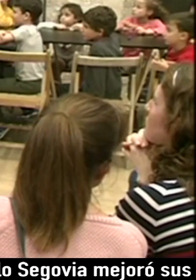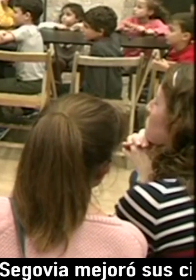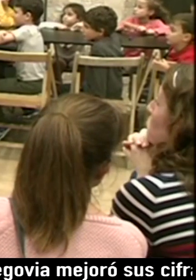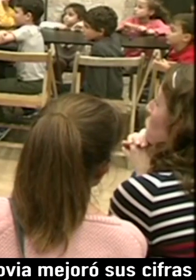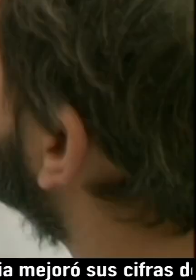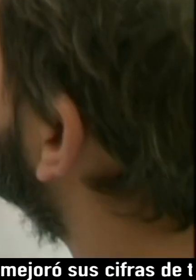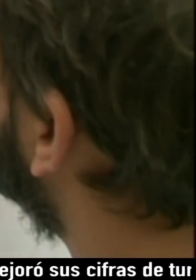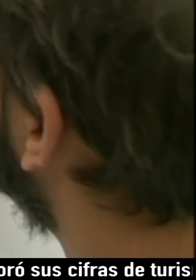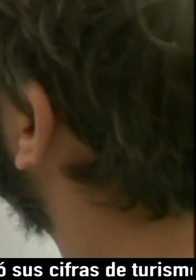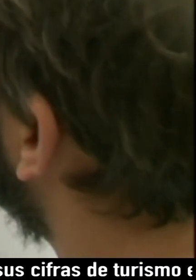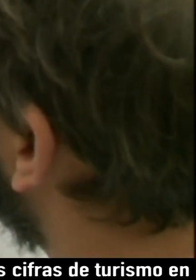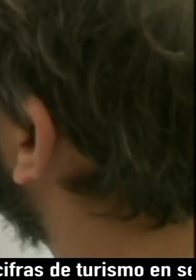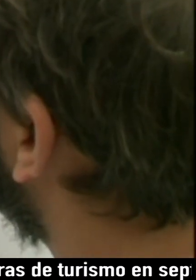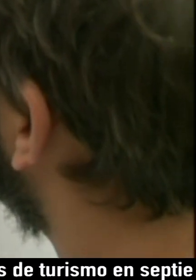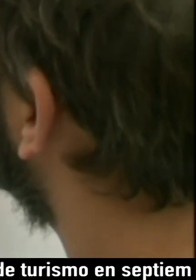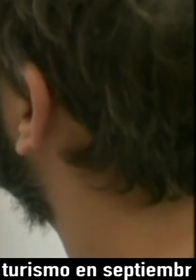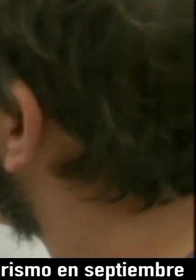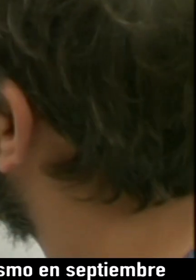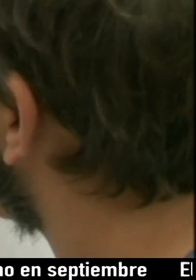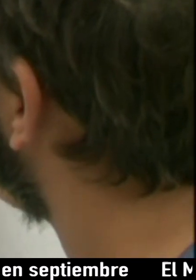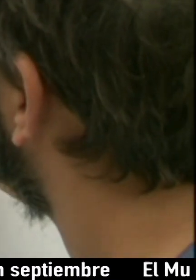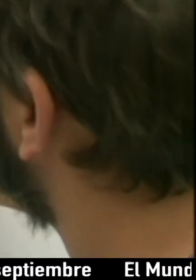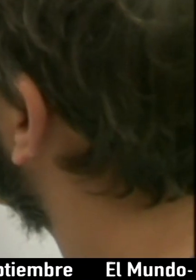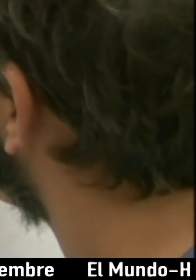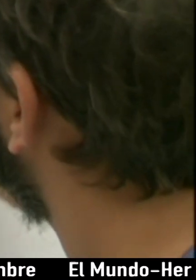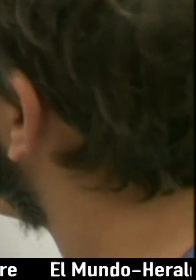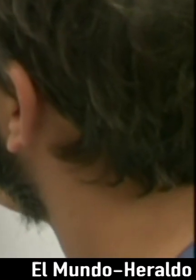la imaginación para crear su propio superhéroe.